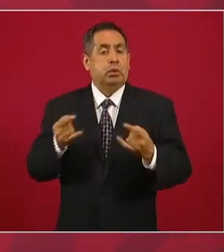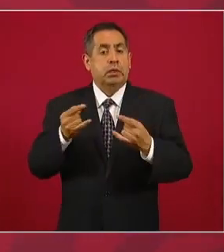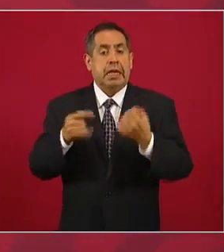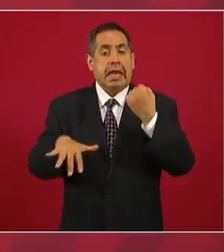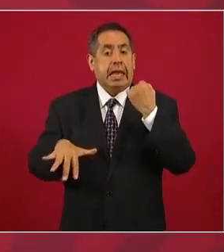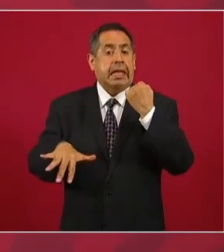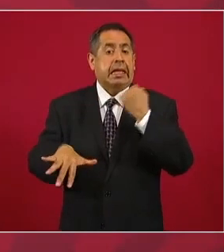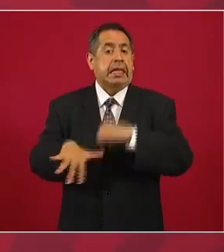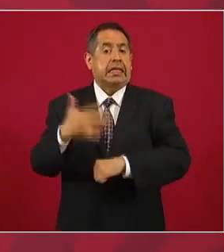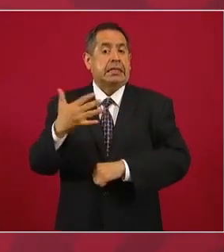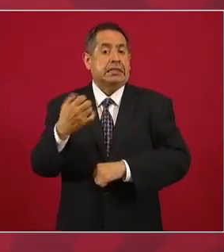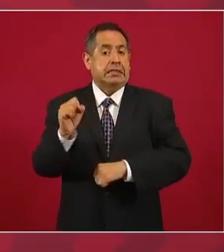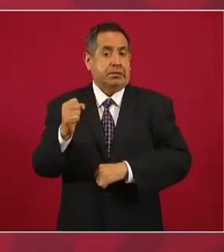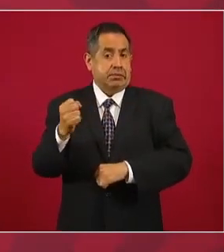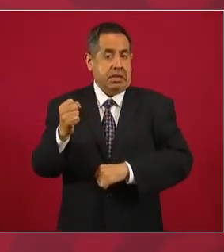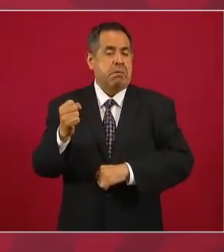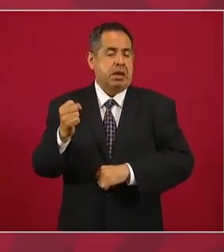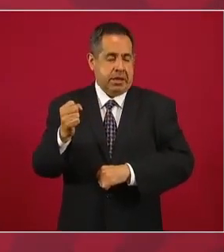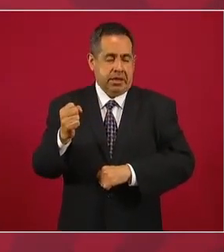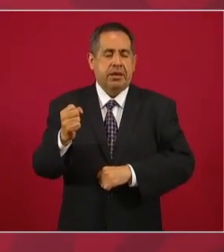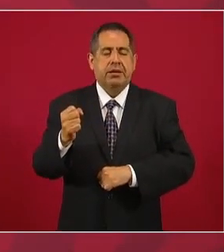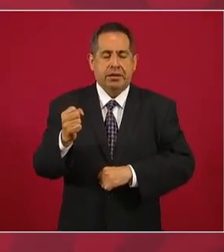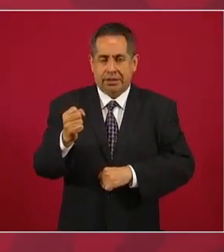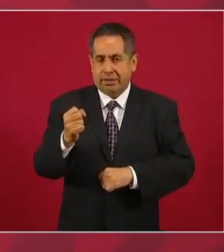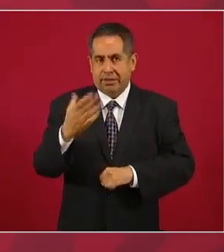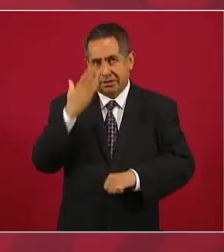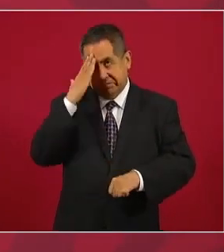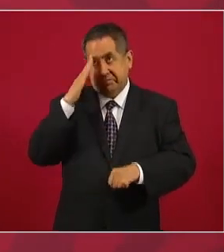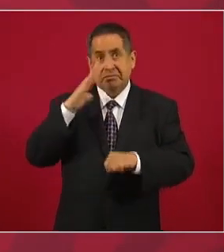de septiembre. Vamos a